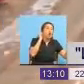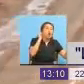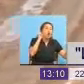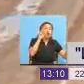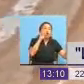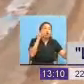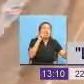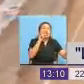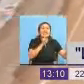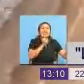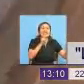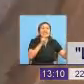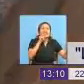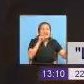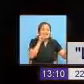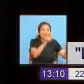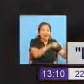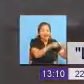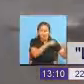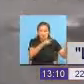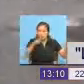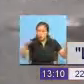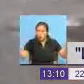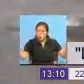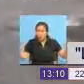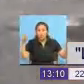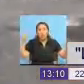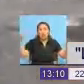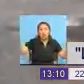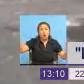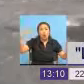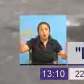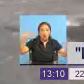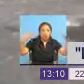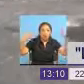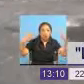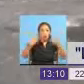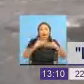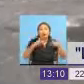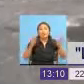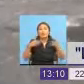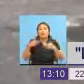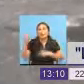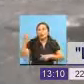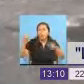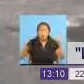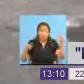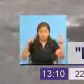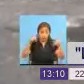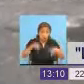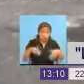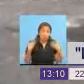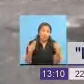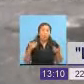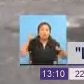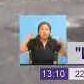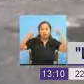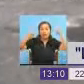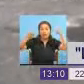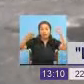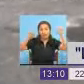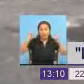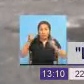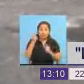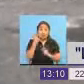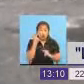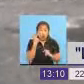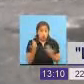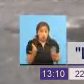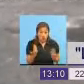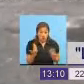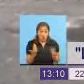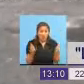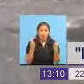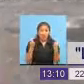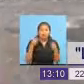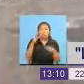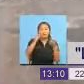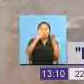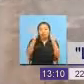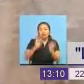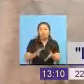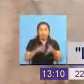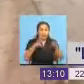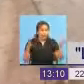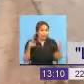un acceso hasta ese punto todo ese tramo va a estar abierto al público hoy para que disfruten y conozcan lo que va a hacer este gran proyecto